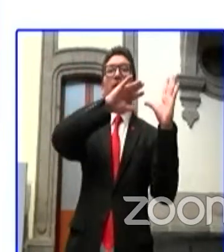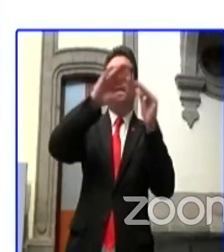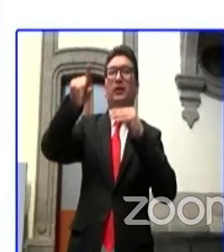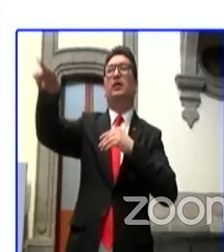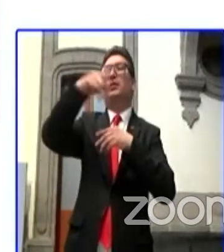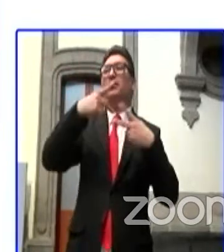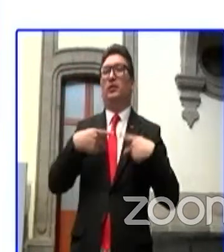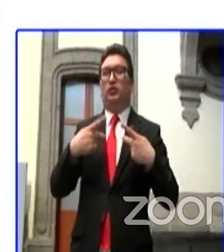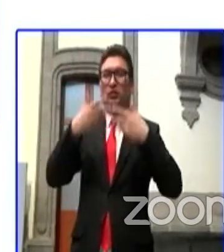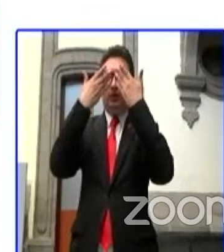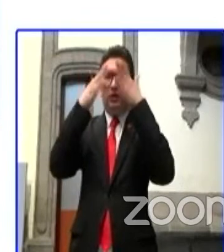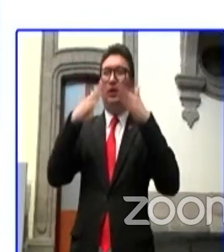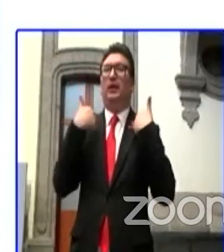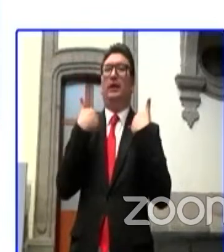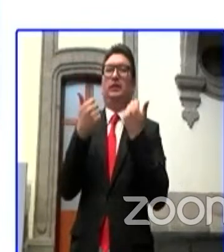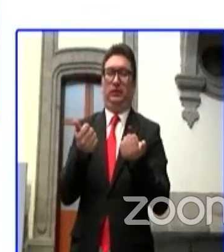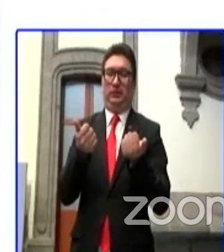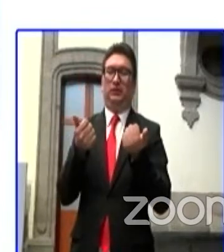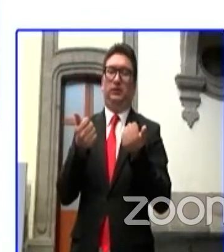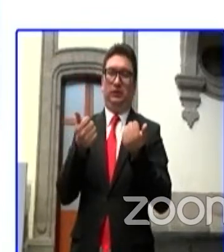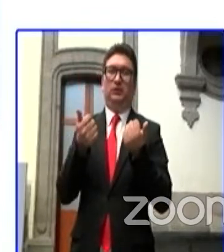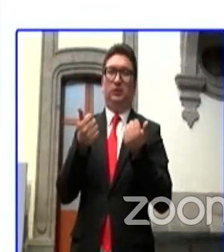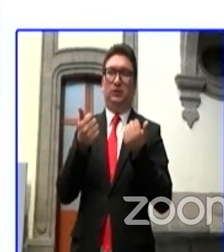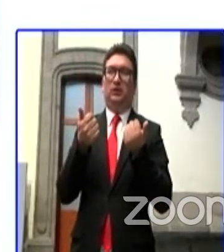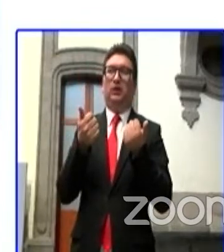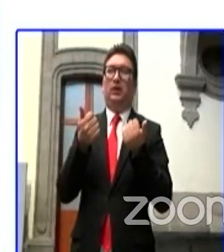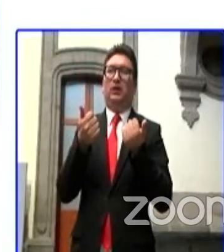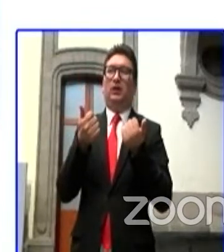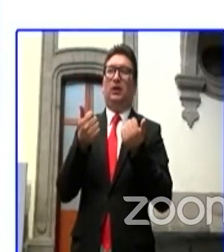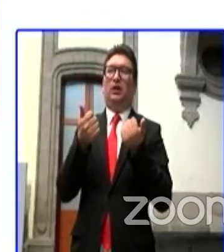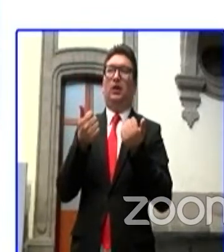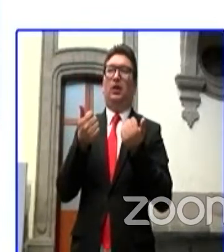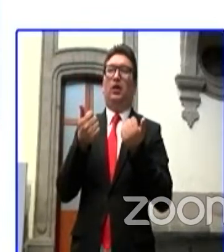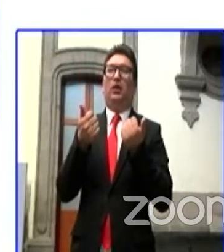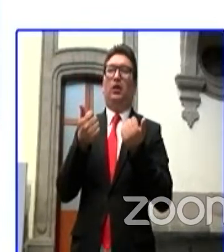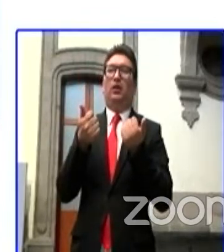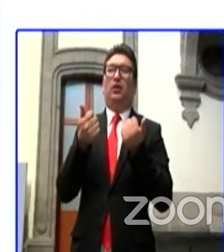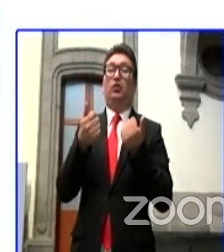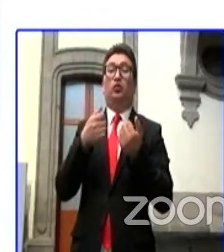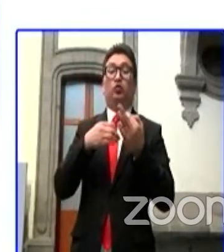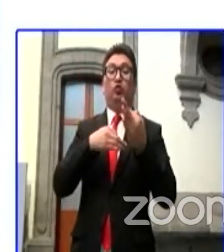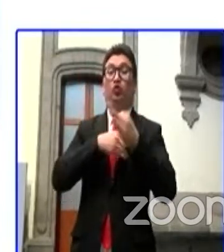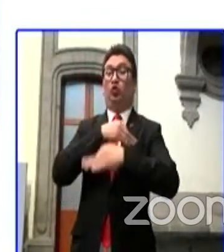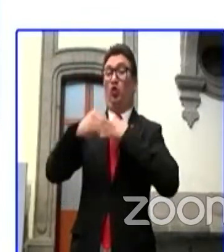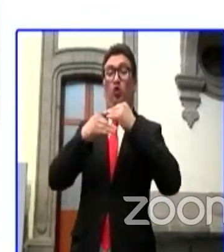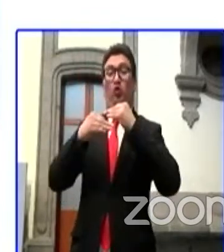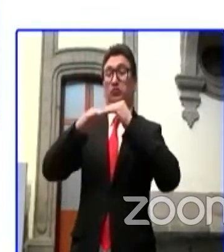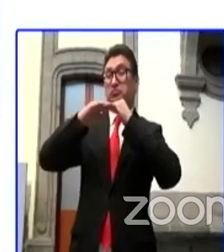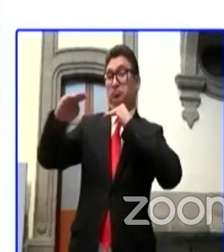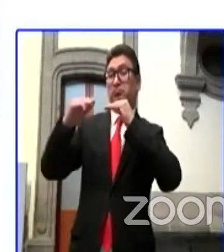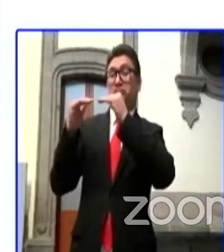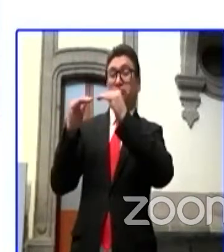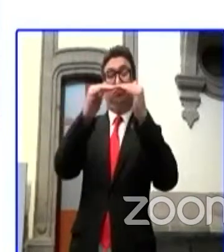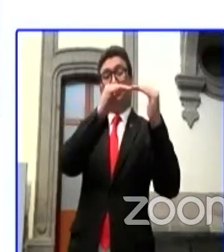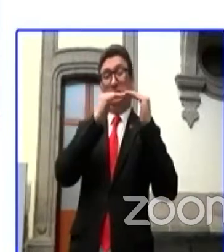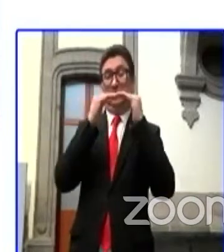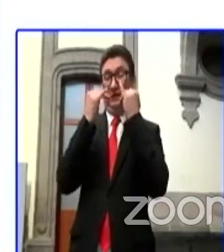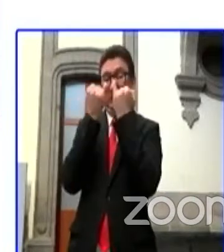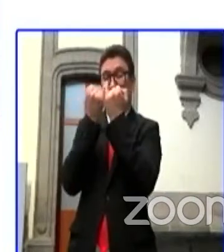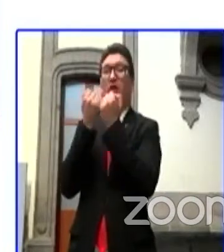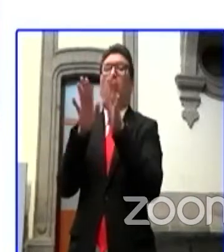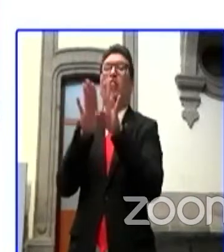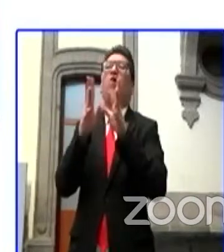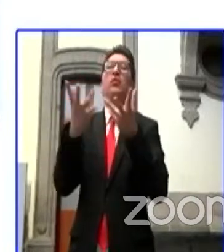todos los niveles, que la única forma de que todos seamos igualmente dignos y respetados. Y recordar, en mi